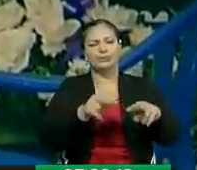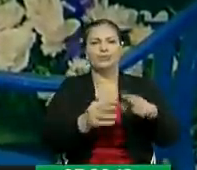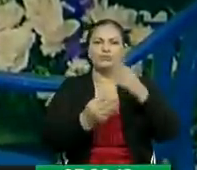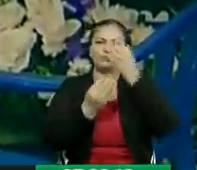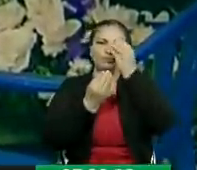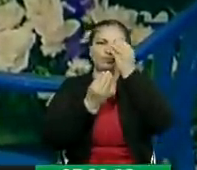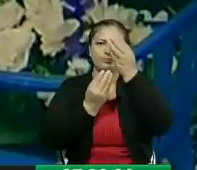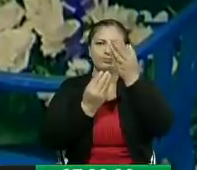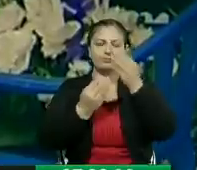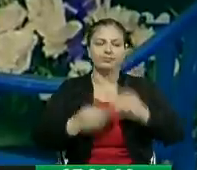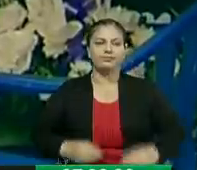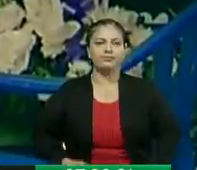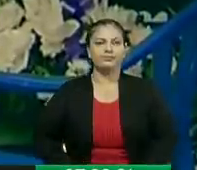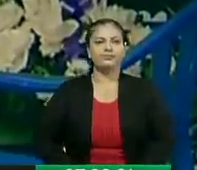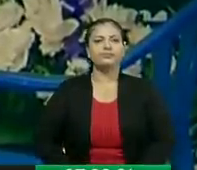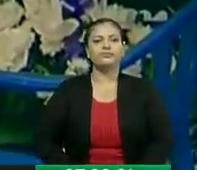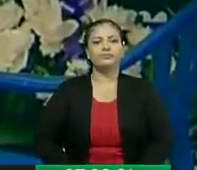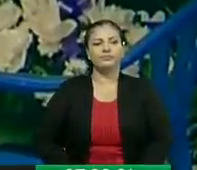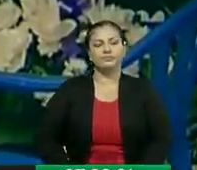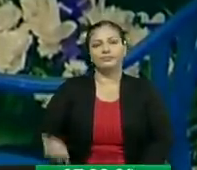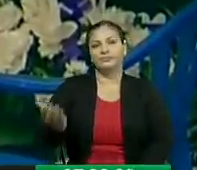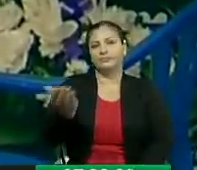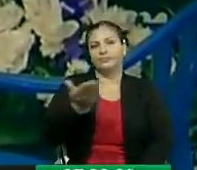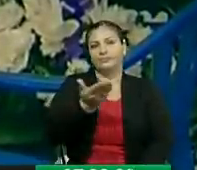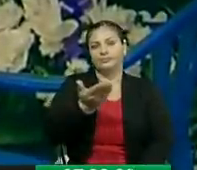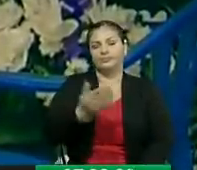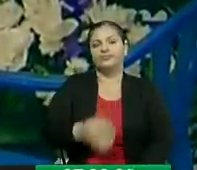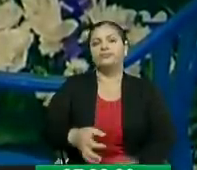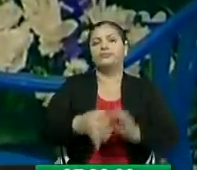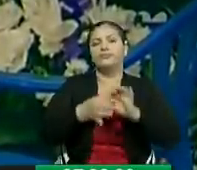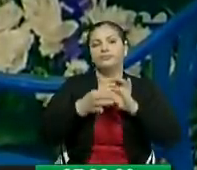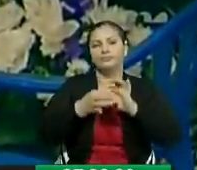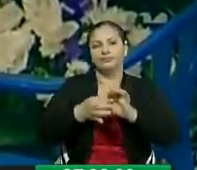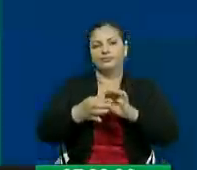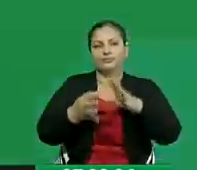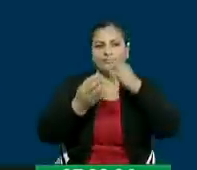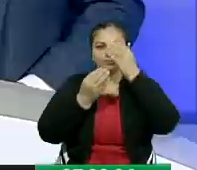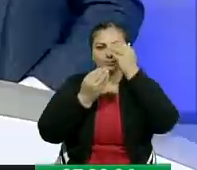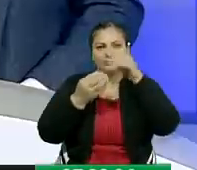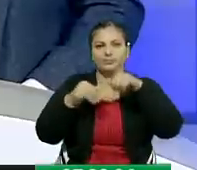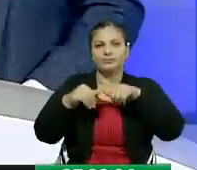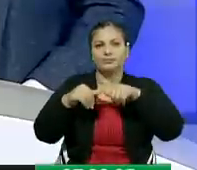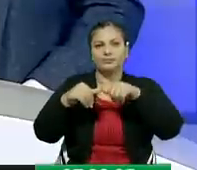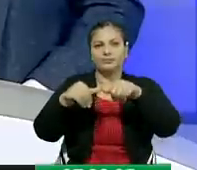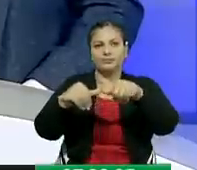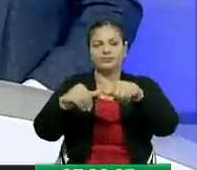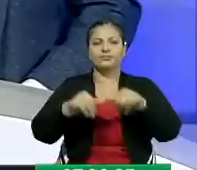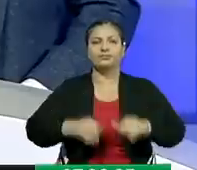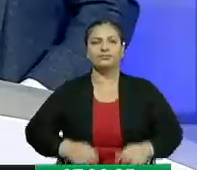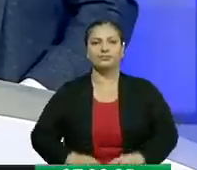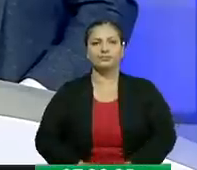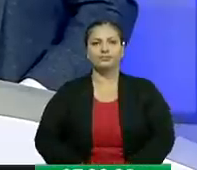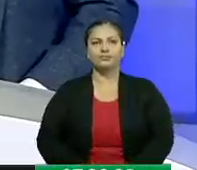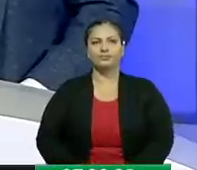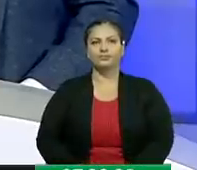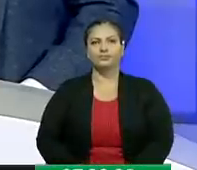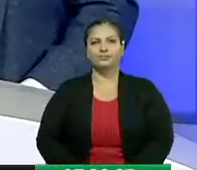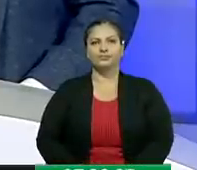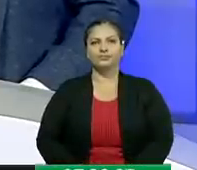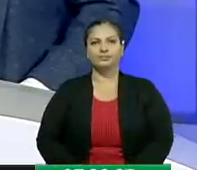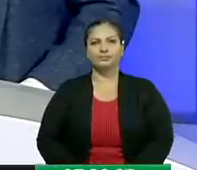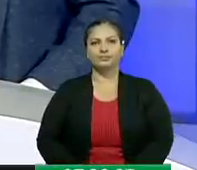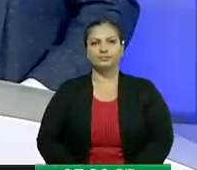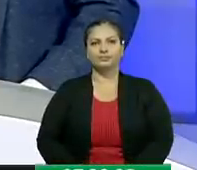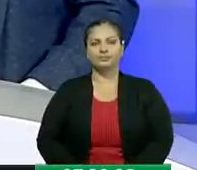este lunes. Por ahora, retornamos a estudio, compañeros, ustedes, José Luis. Sí, José Luis, para continuar con el detalle de más